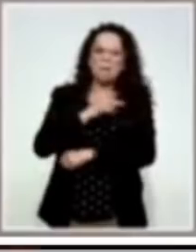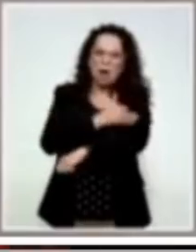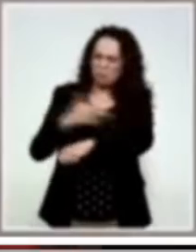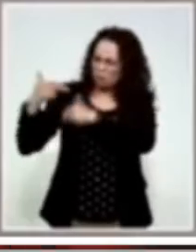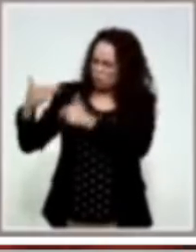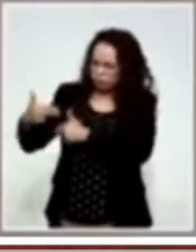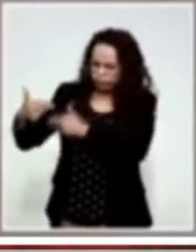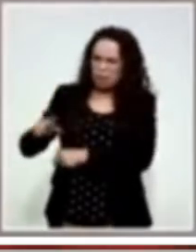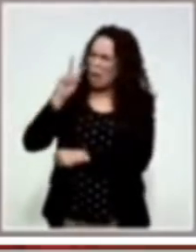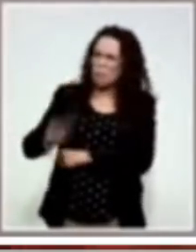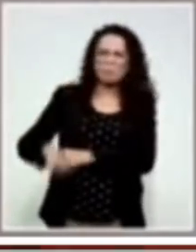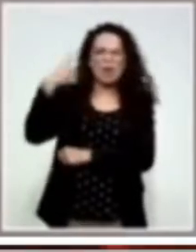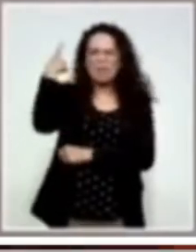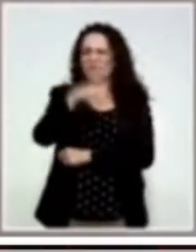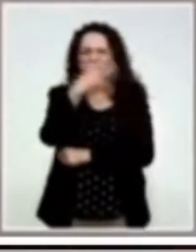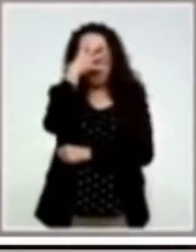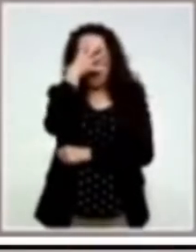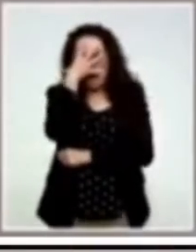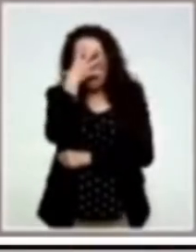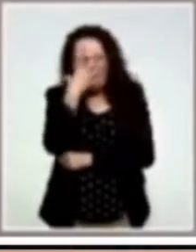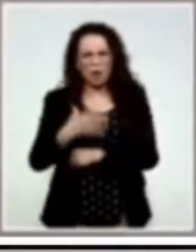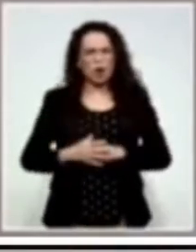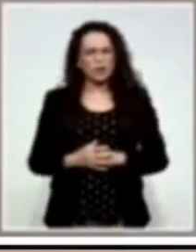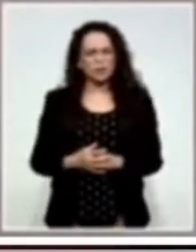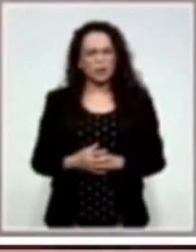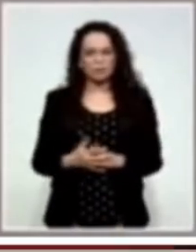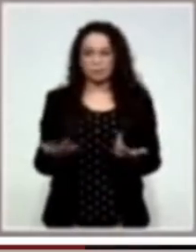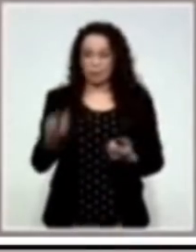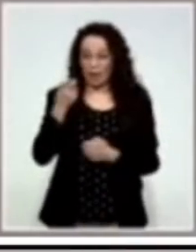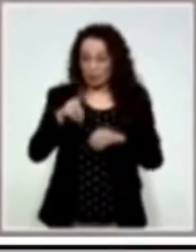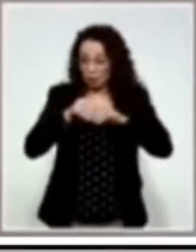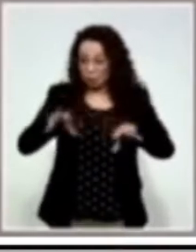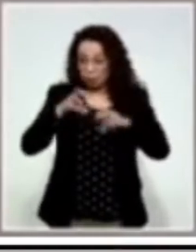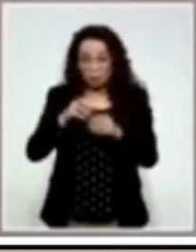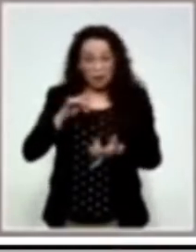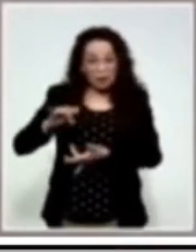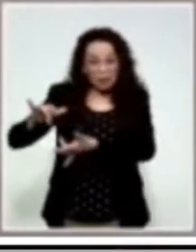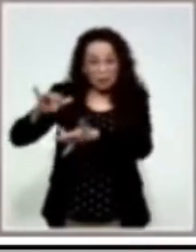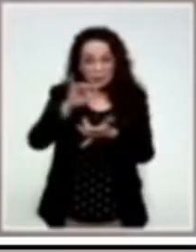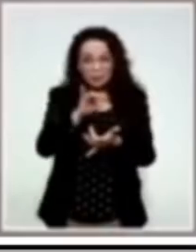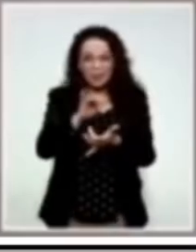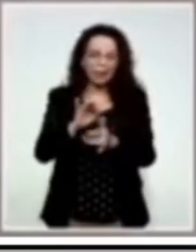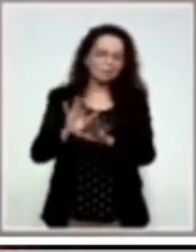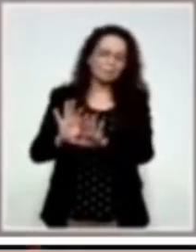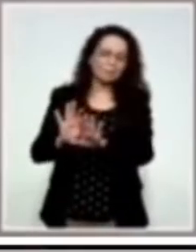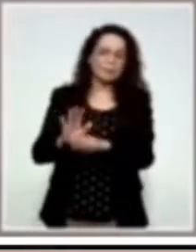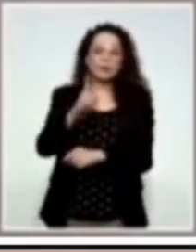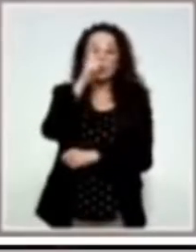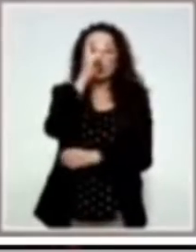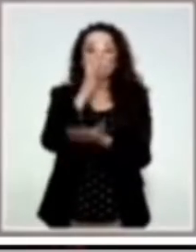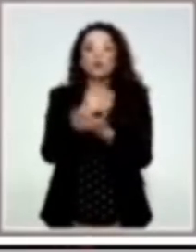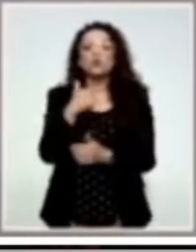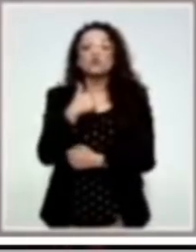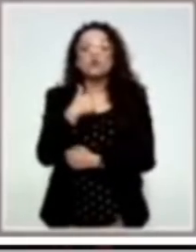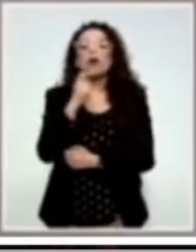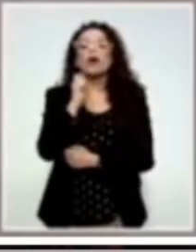que dicen en ciertas redes sociales. Entonces, a mí lo que me toca es ser